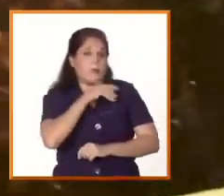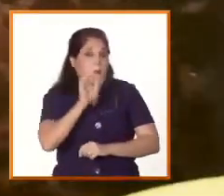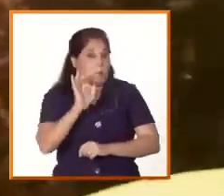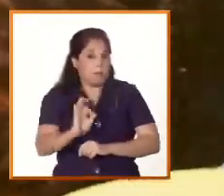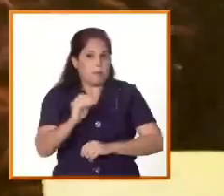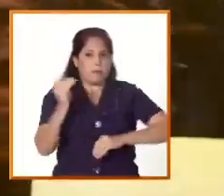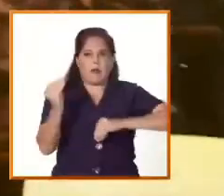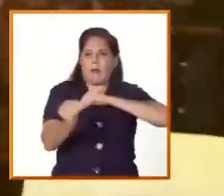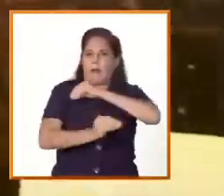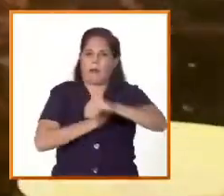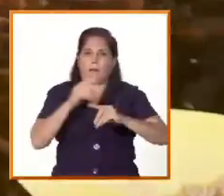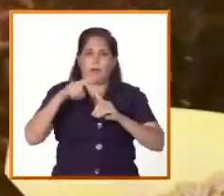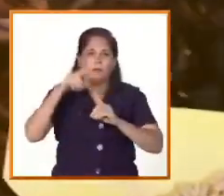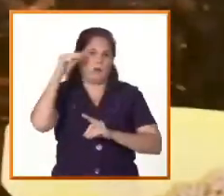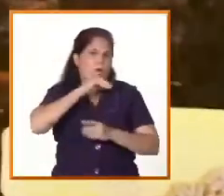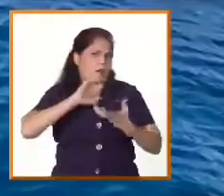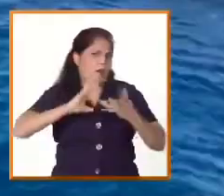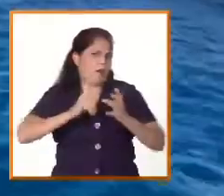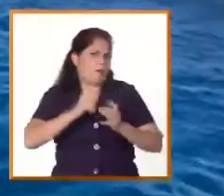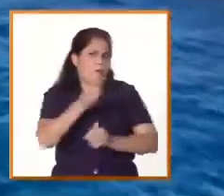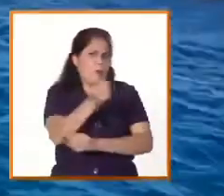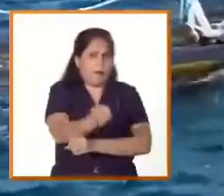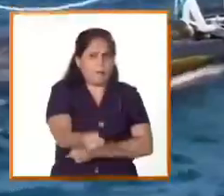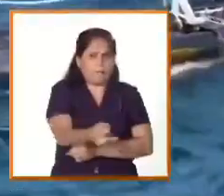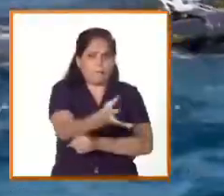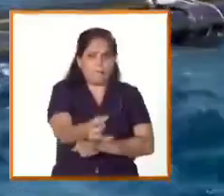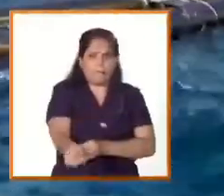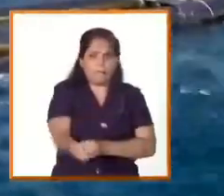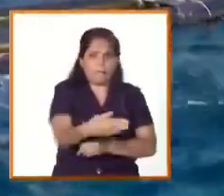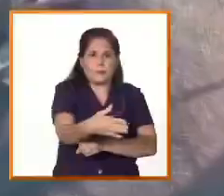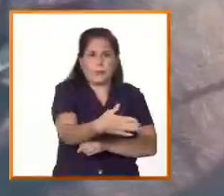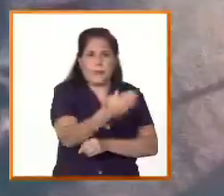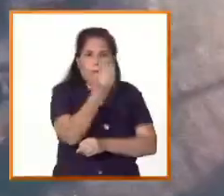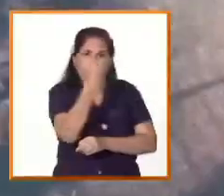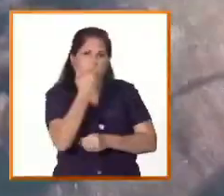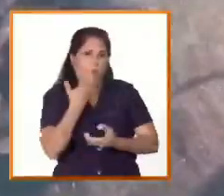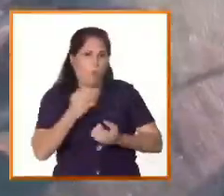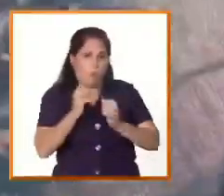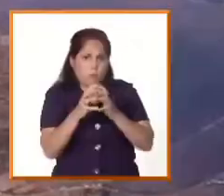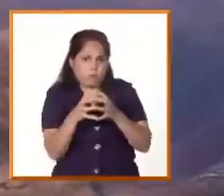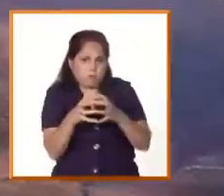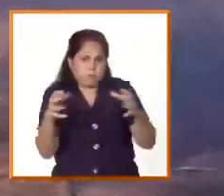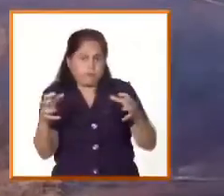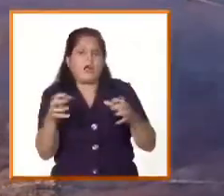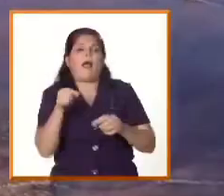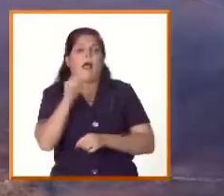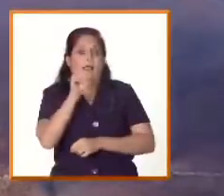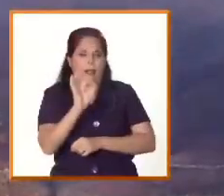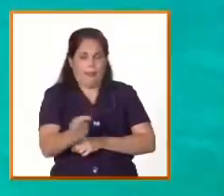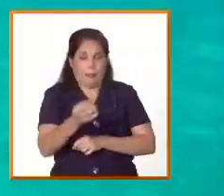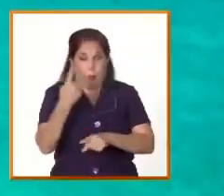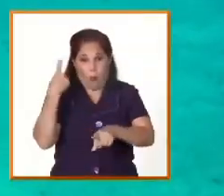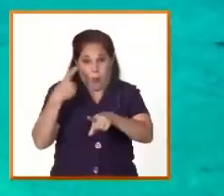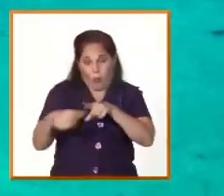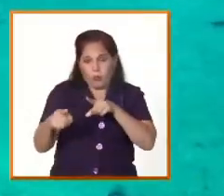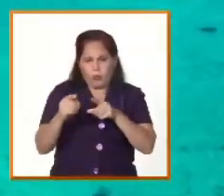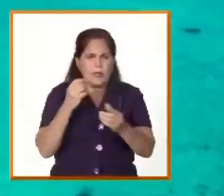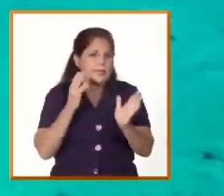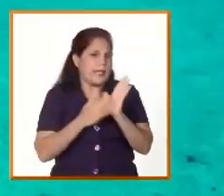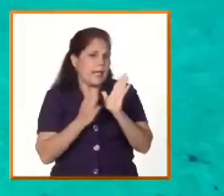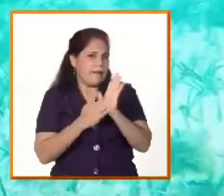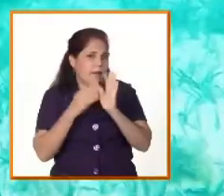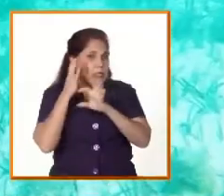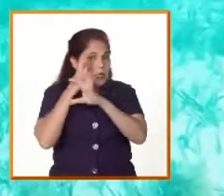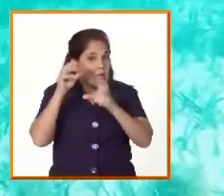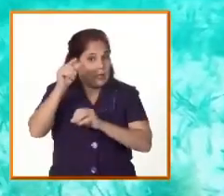tecnológicas sobre el manejo cultivo y procesamiento industrial de organismos acuáticos aportando las evidencias científicas